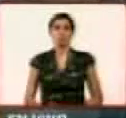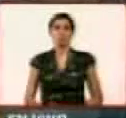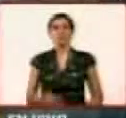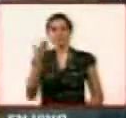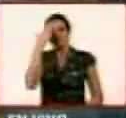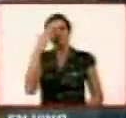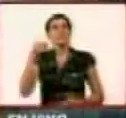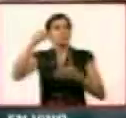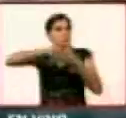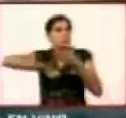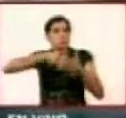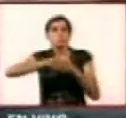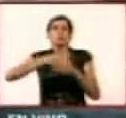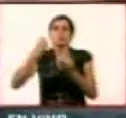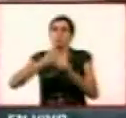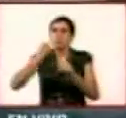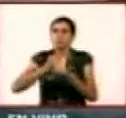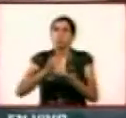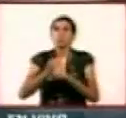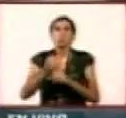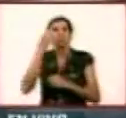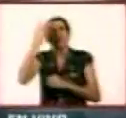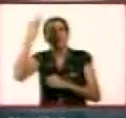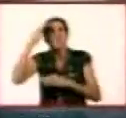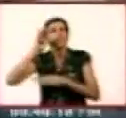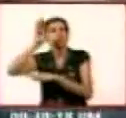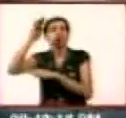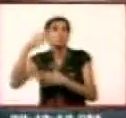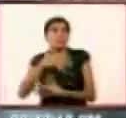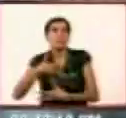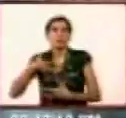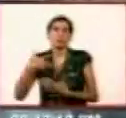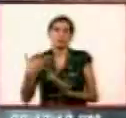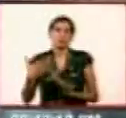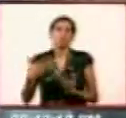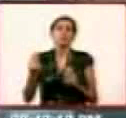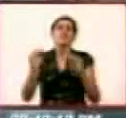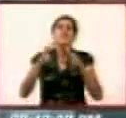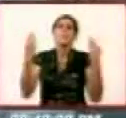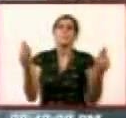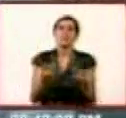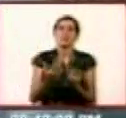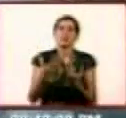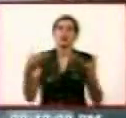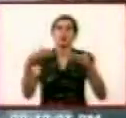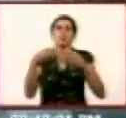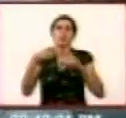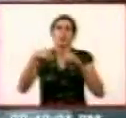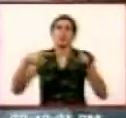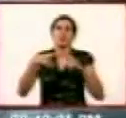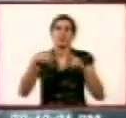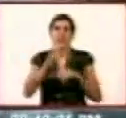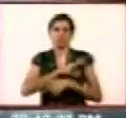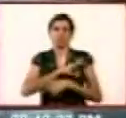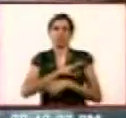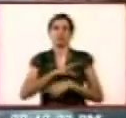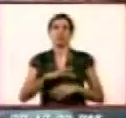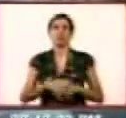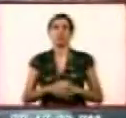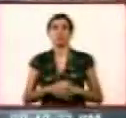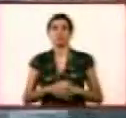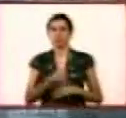de sus luchas de sus trabajos de sus aspiraciones de sus sueños así que cuando dije en estos